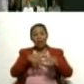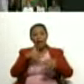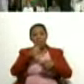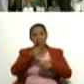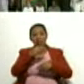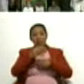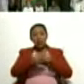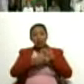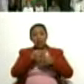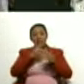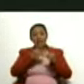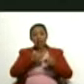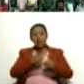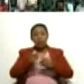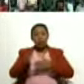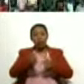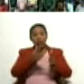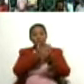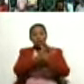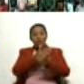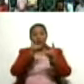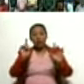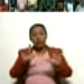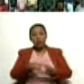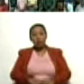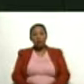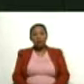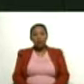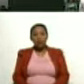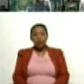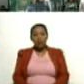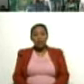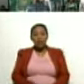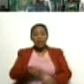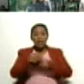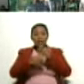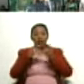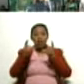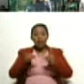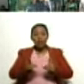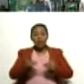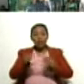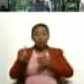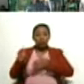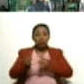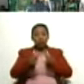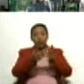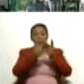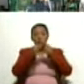decidido seguir el camino democrático, que han decidido seguir el camino de la paz.